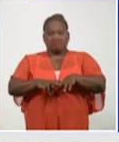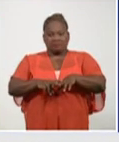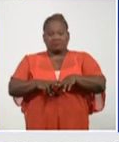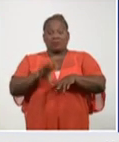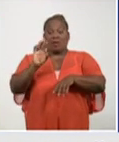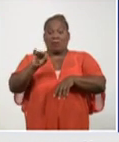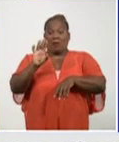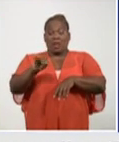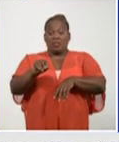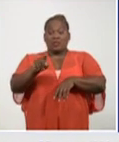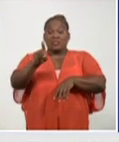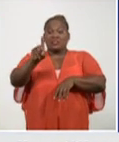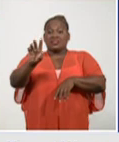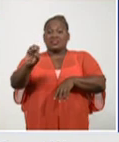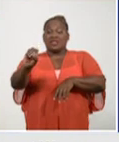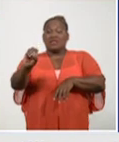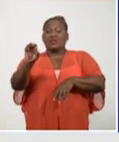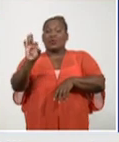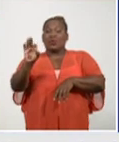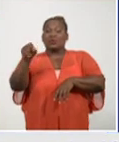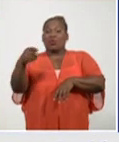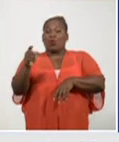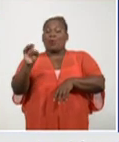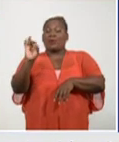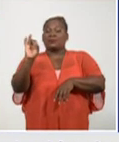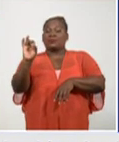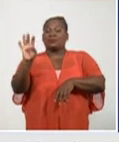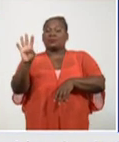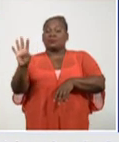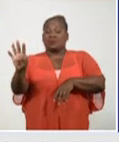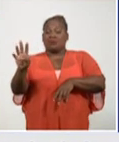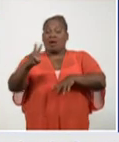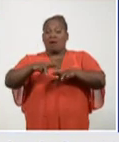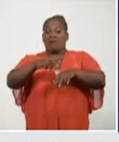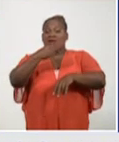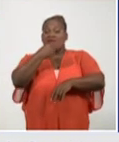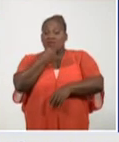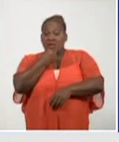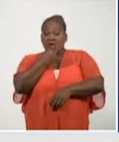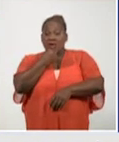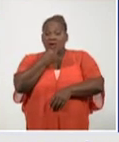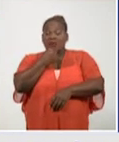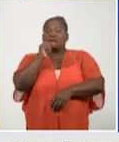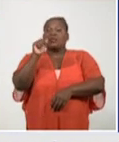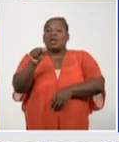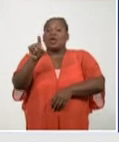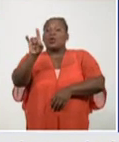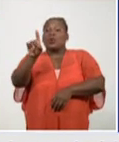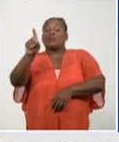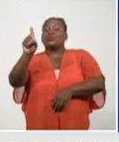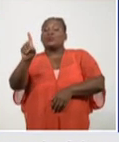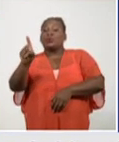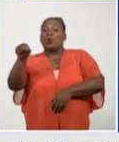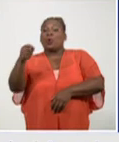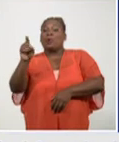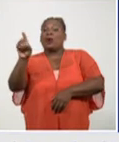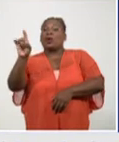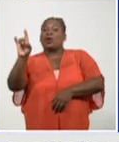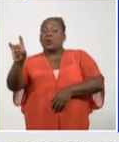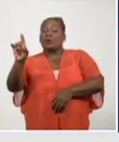de 108,74, Habana Vieja 91,92, Plaza